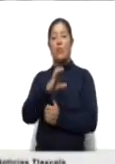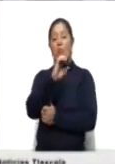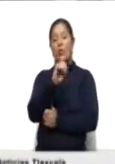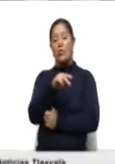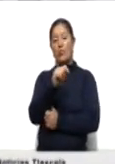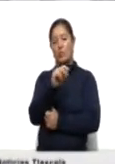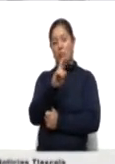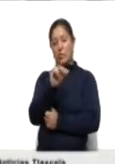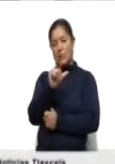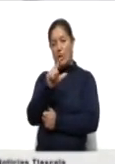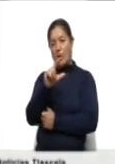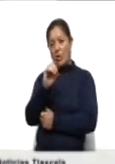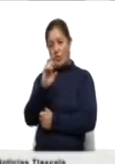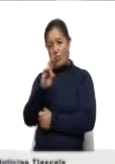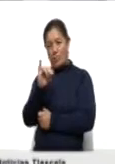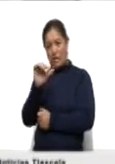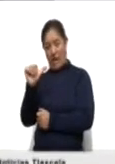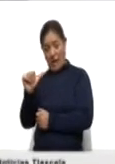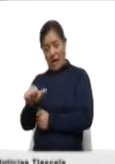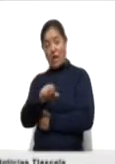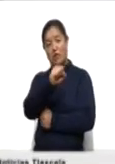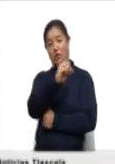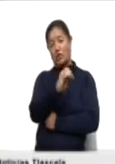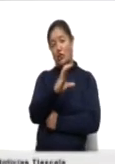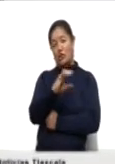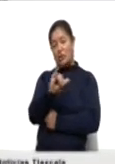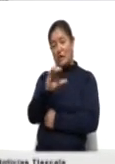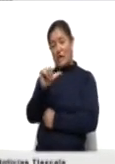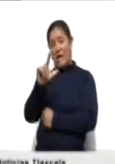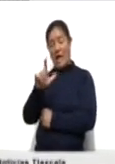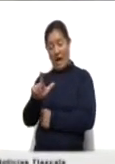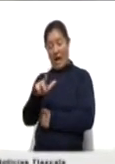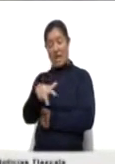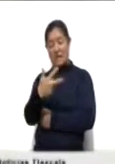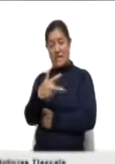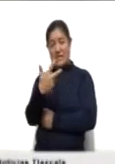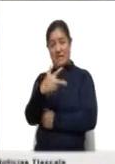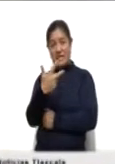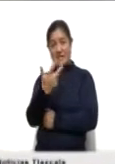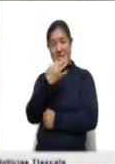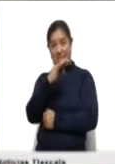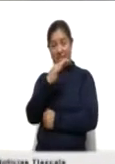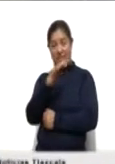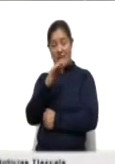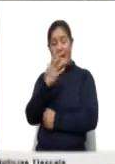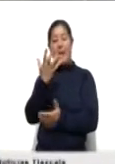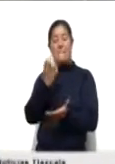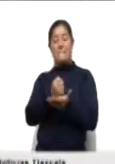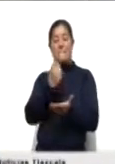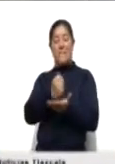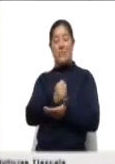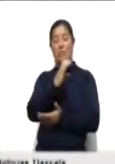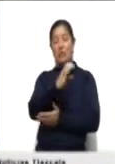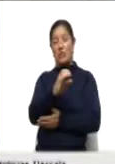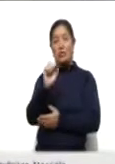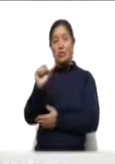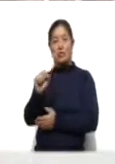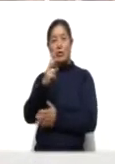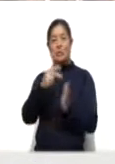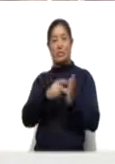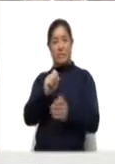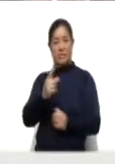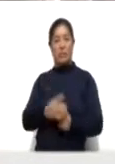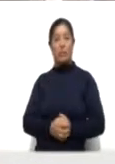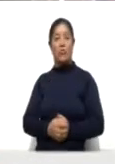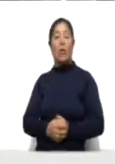La Contraloría del Ejecutivo premió a los comités ganadores de la 13ª edición del Premio Nacional de Contraloría Social 2021 en